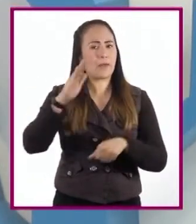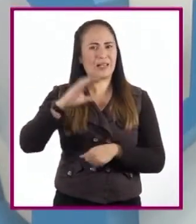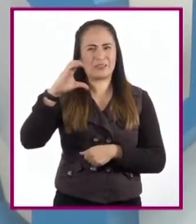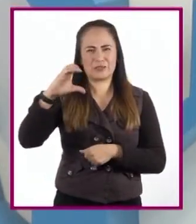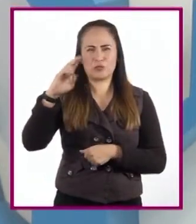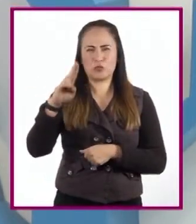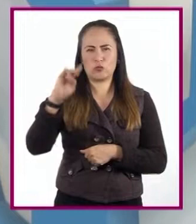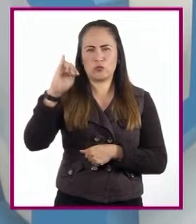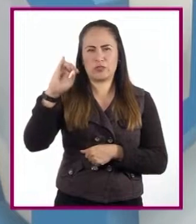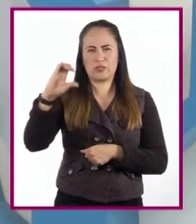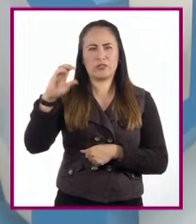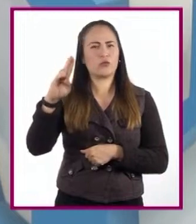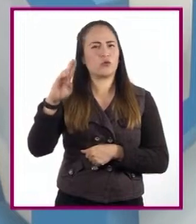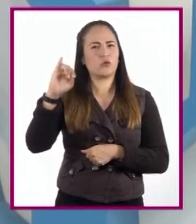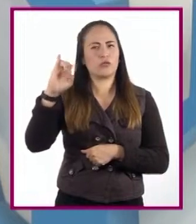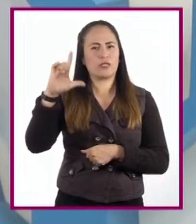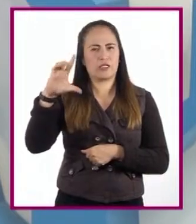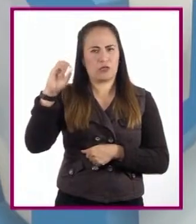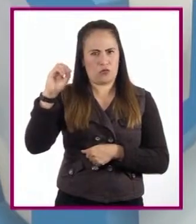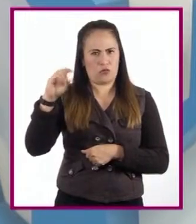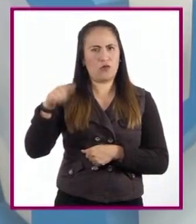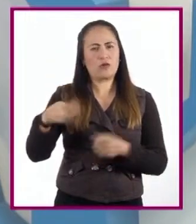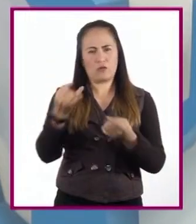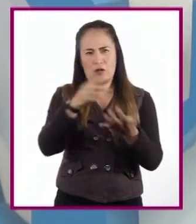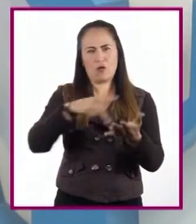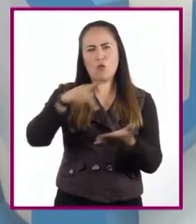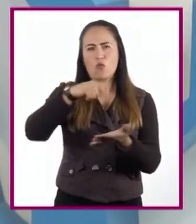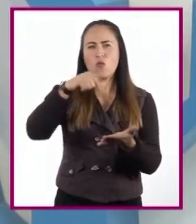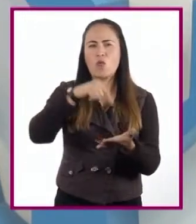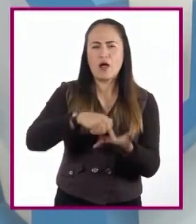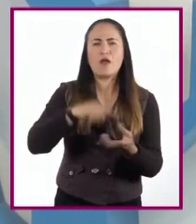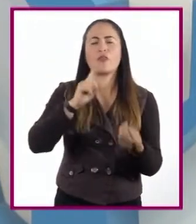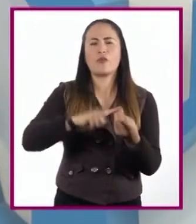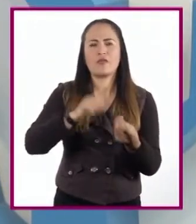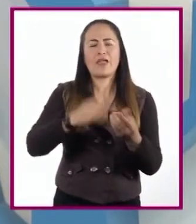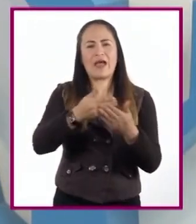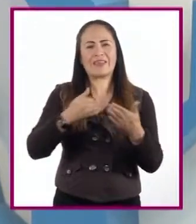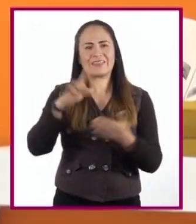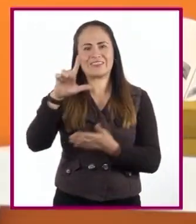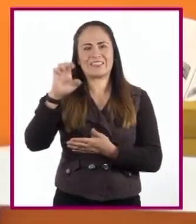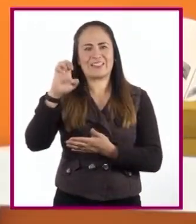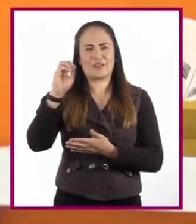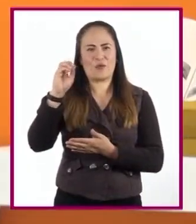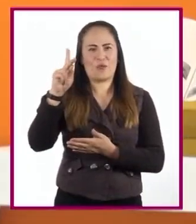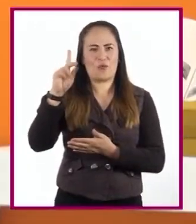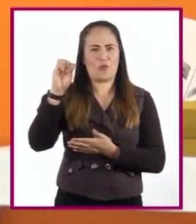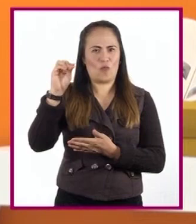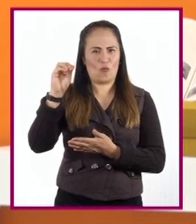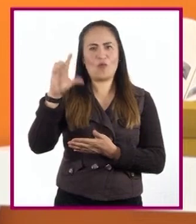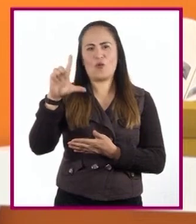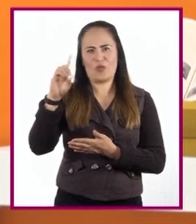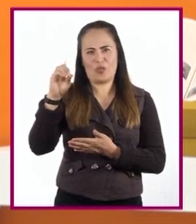su ubicación geográfica, veamos esta colaboración del simpático Don Leopoldo.